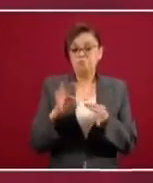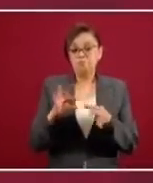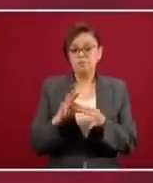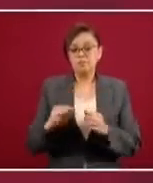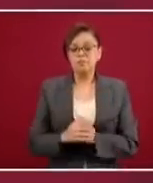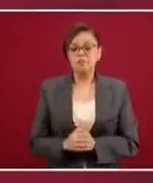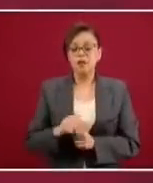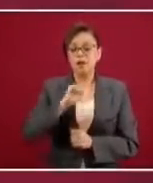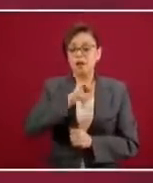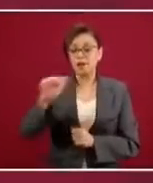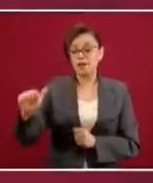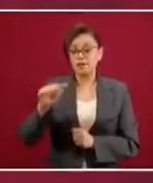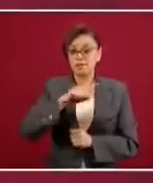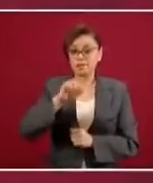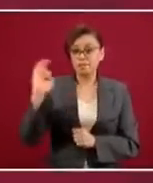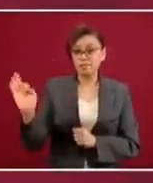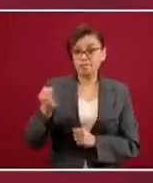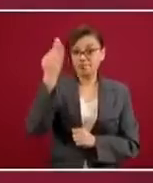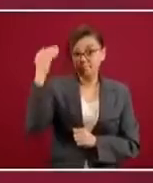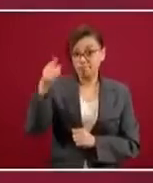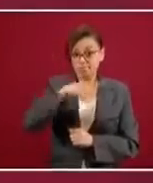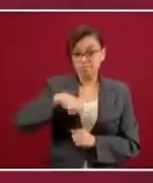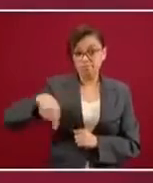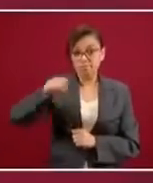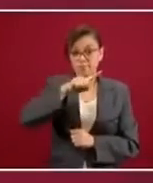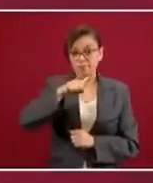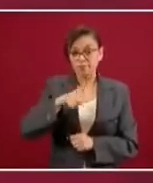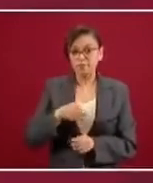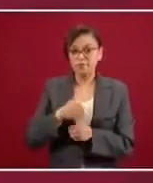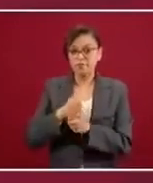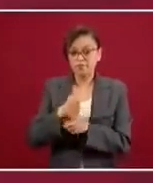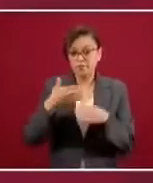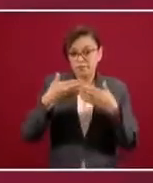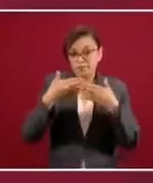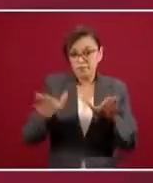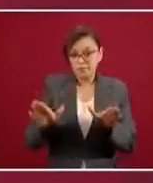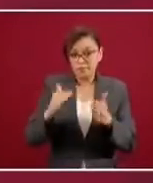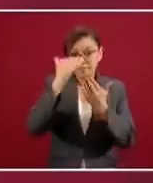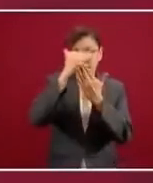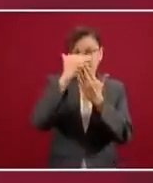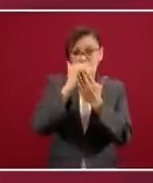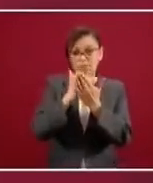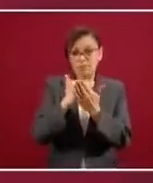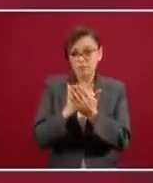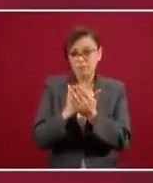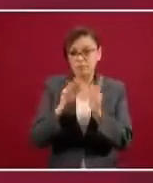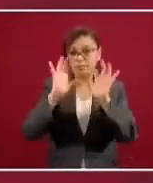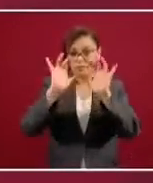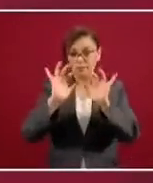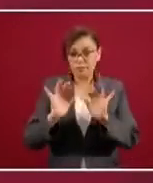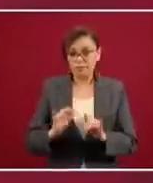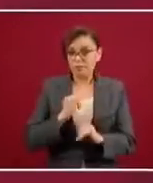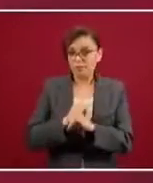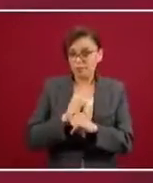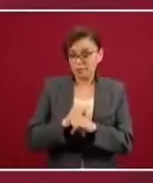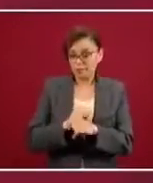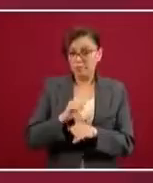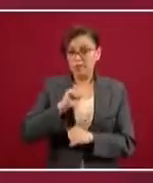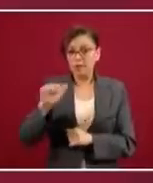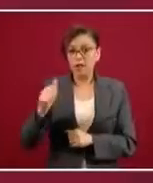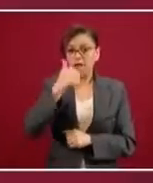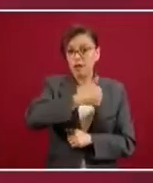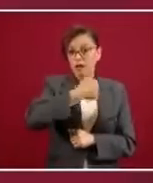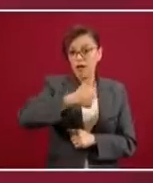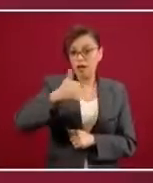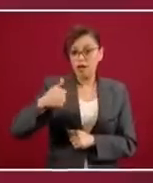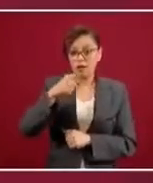el nivel federal tenemos nosotros acceso a la base de datos completa, la puntualidad de cada uno de los casos la tiene